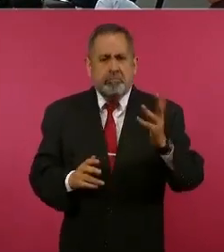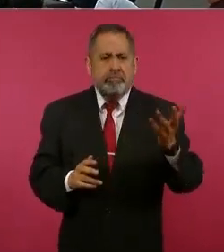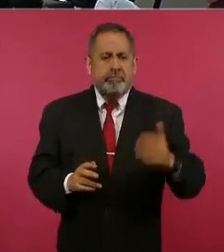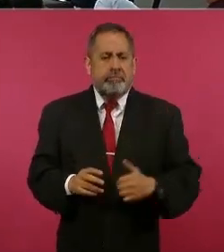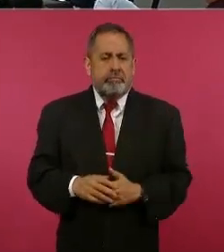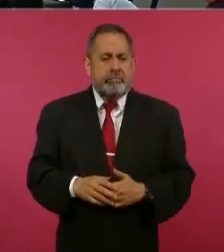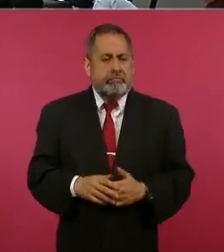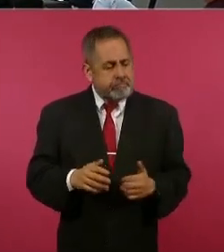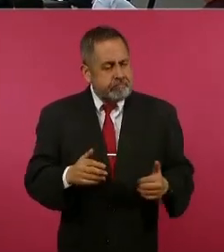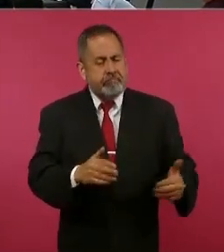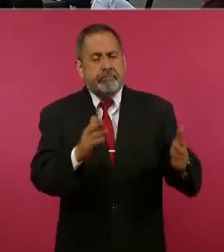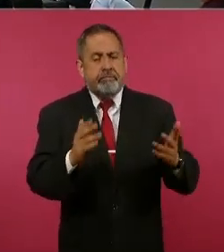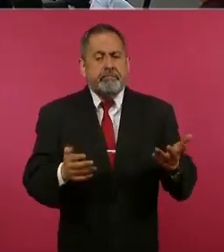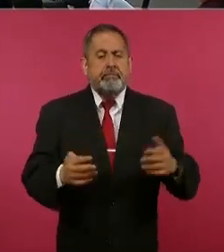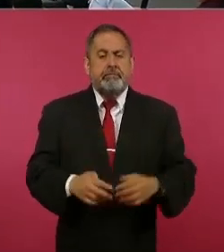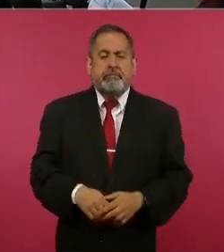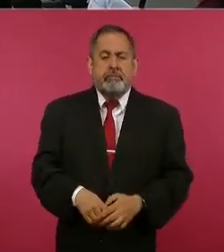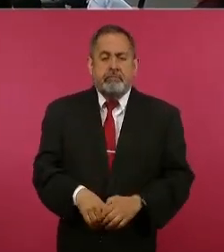adelante.